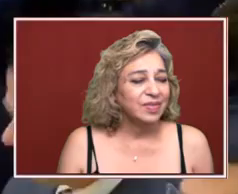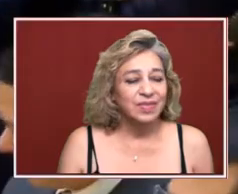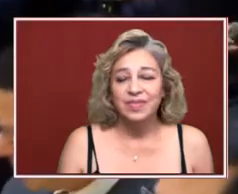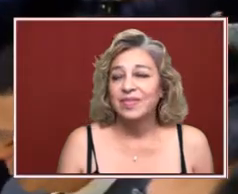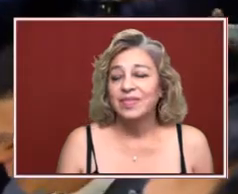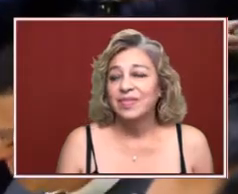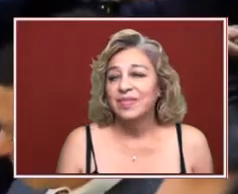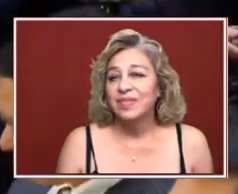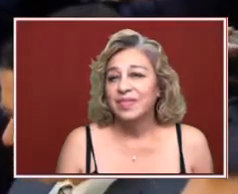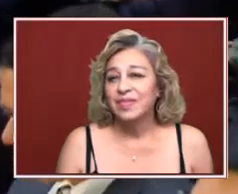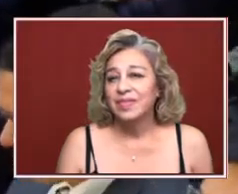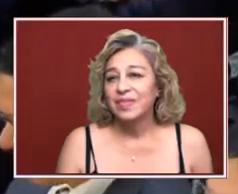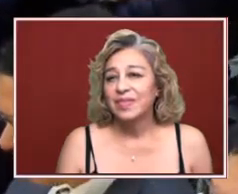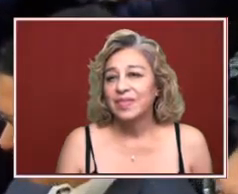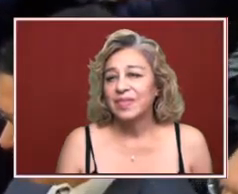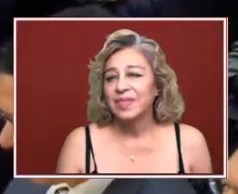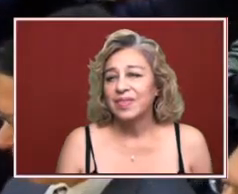trabajo